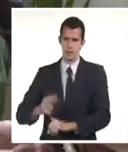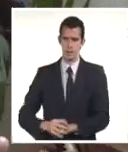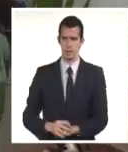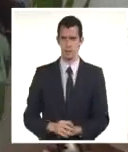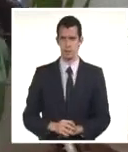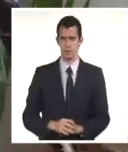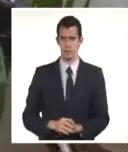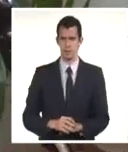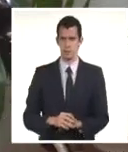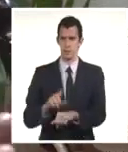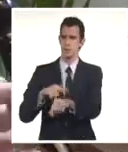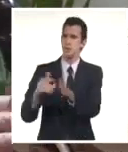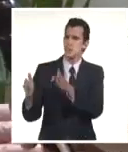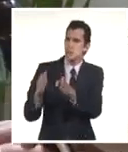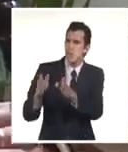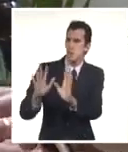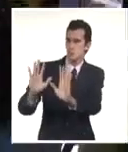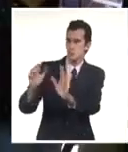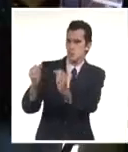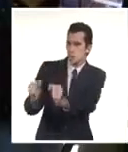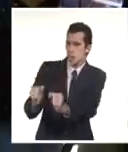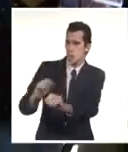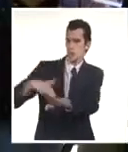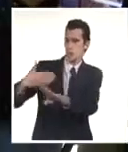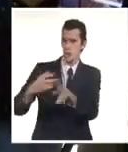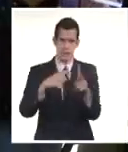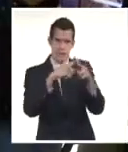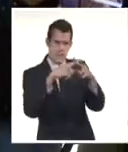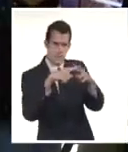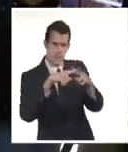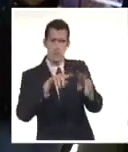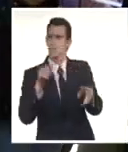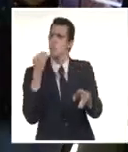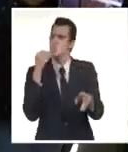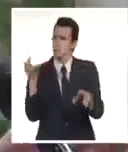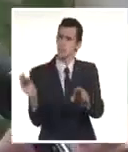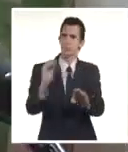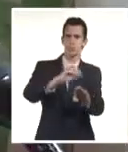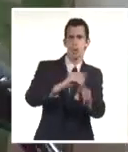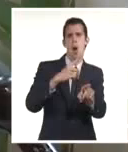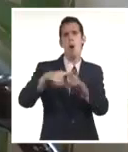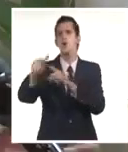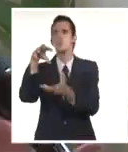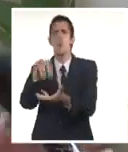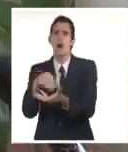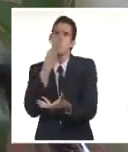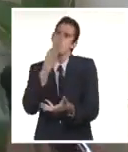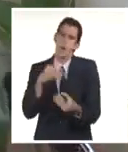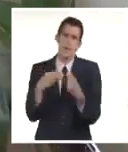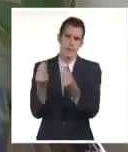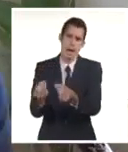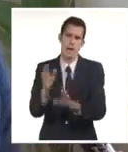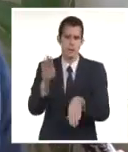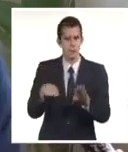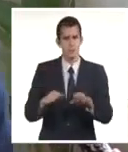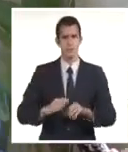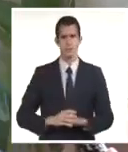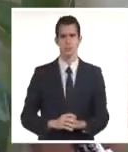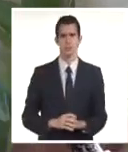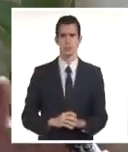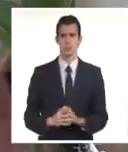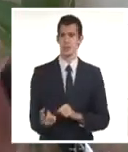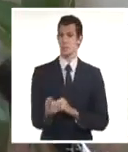se realizan todas las acciones. Primero, de valoración de la estructura, de cómo quedaron las estructuras de esos